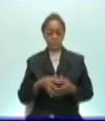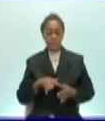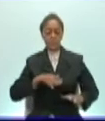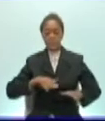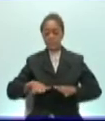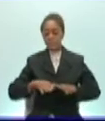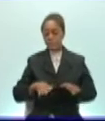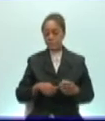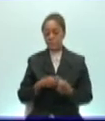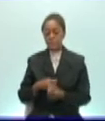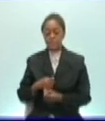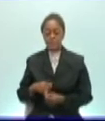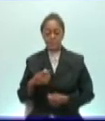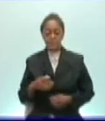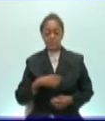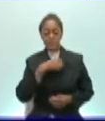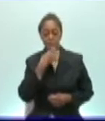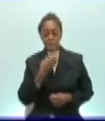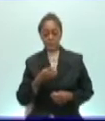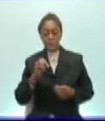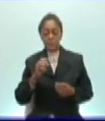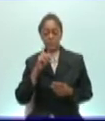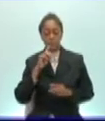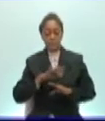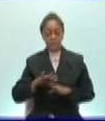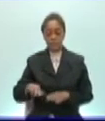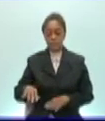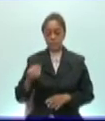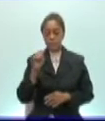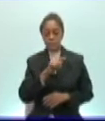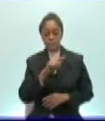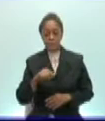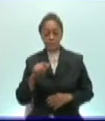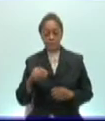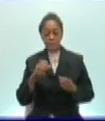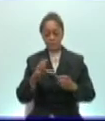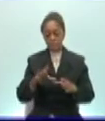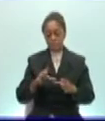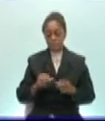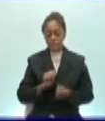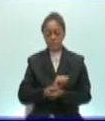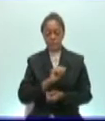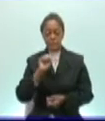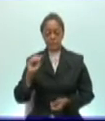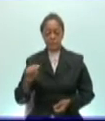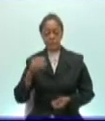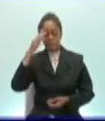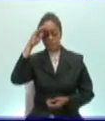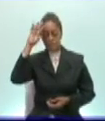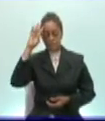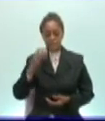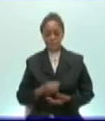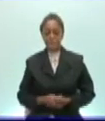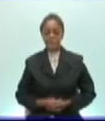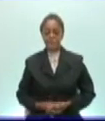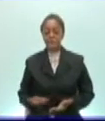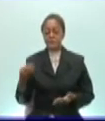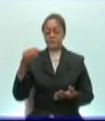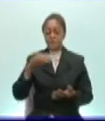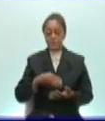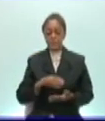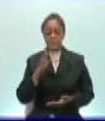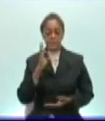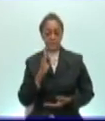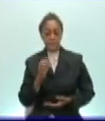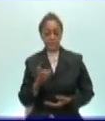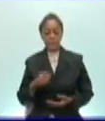guerra. Recuerden la fruta madura, hay que evitar por todos los medios que se logre la independencia cubana. Y entonces llegan a la Fernandina y ocupan